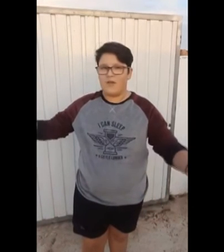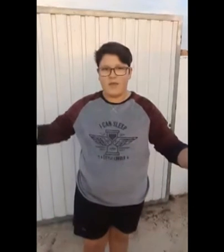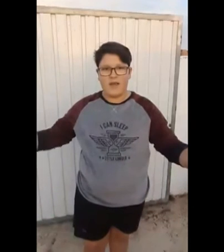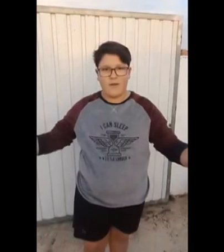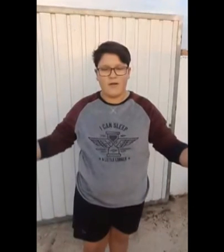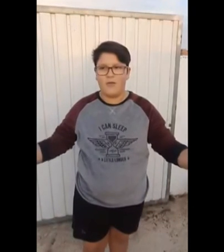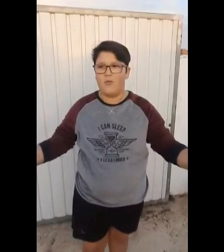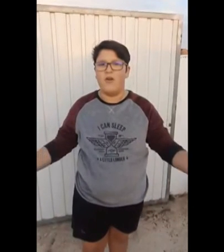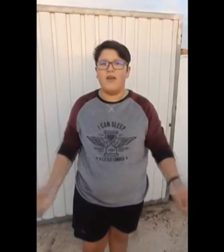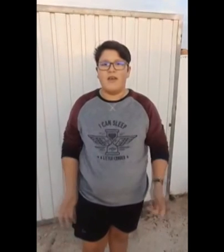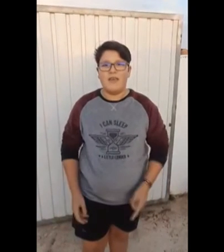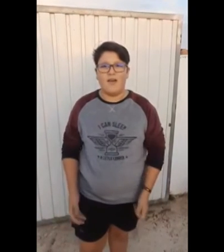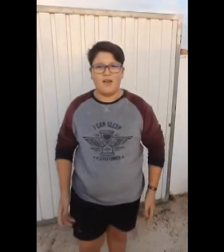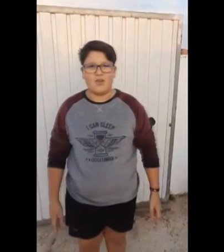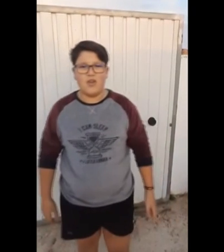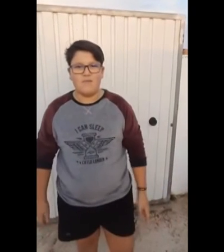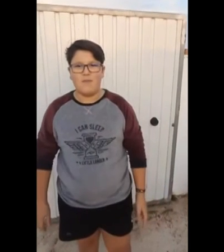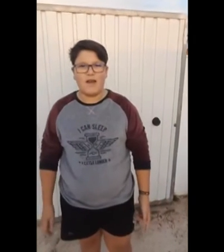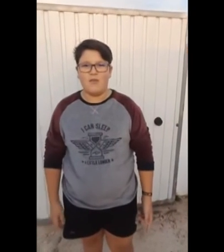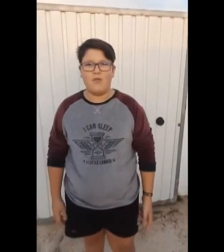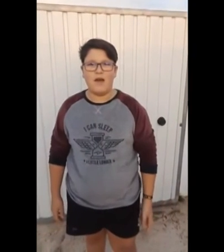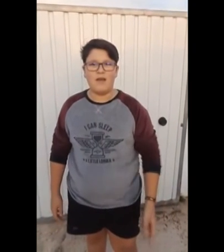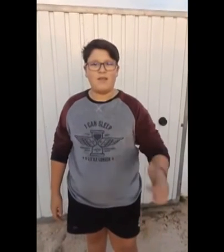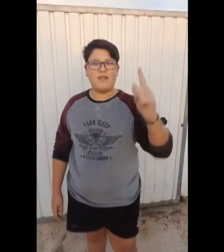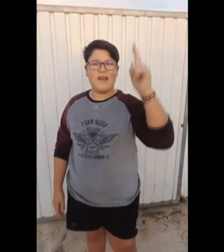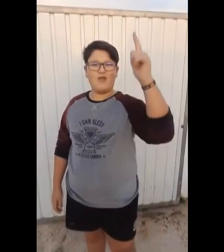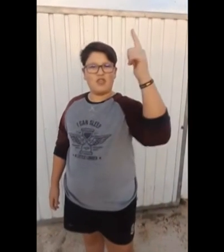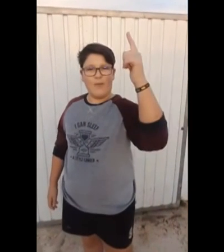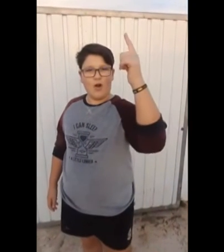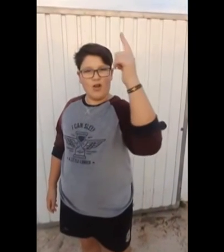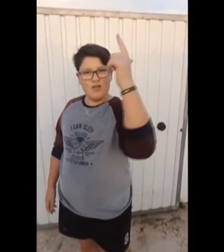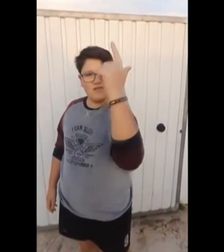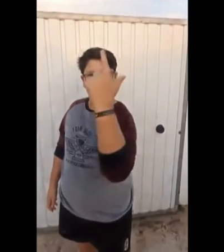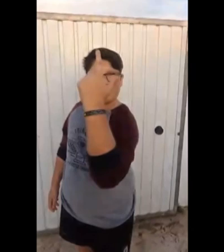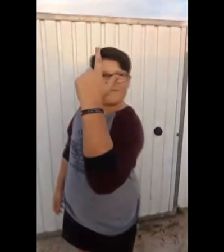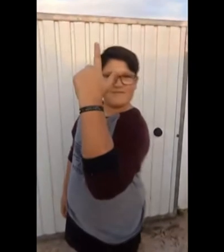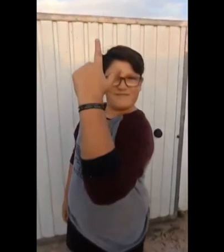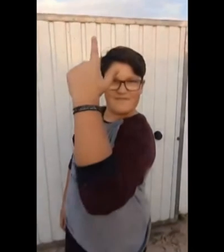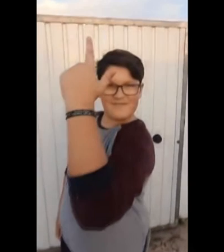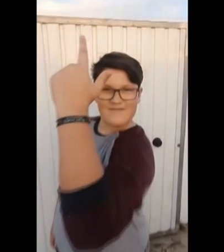vecinos del Pago del Humo. Y ahora soy, más que nunca, de Jusapol.